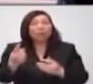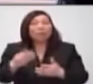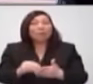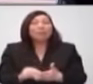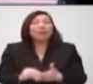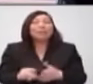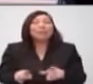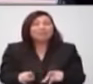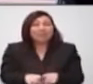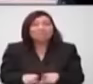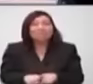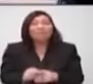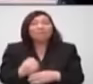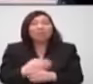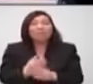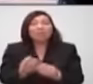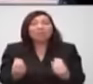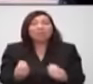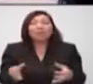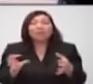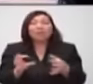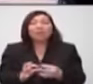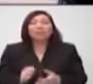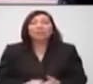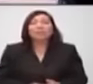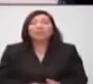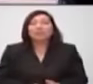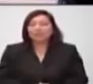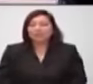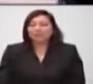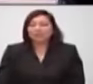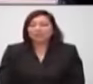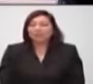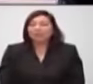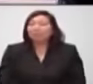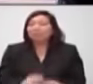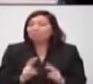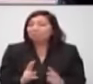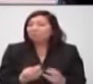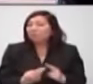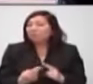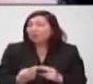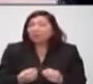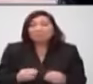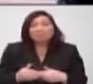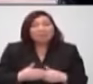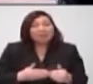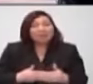Panamá también forma parte de esta conexión. Seguimos, a ver, queremos ver algo de República Panamá, que